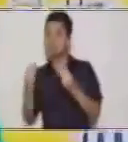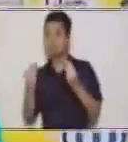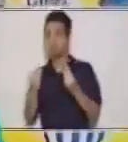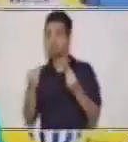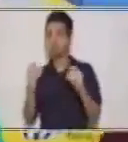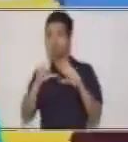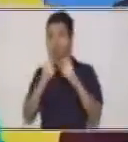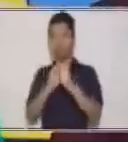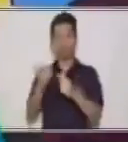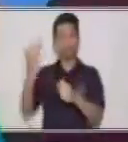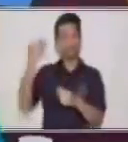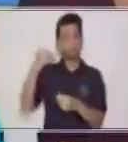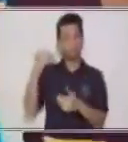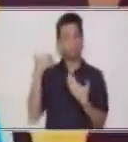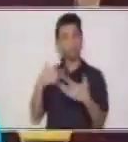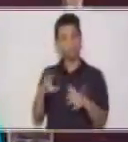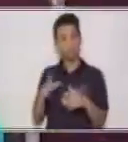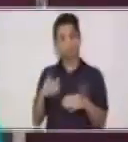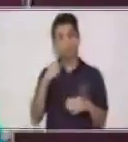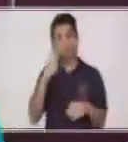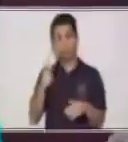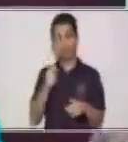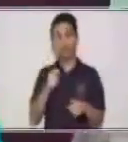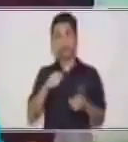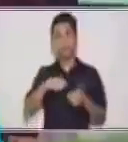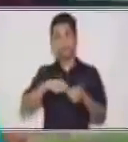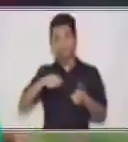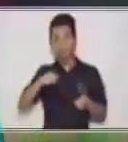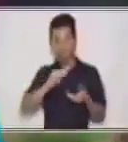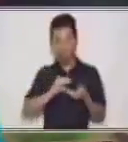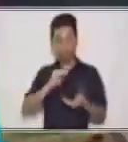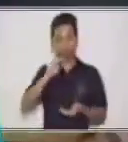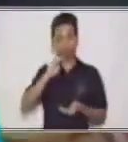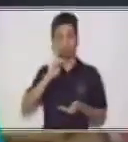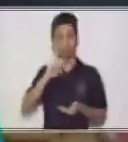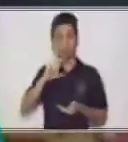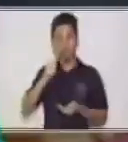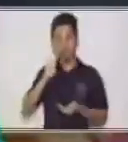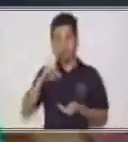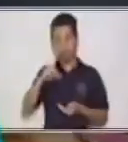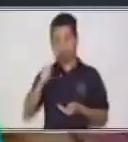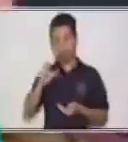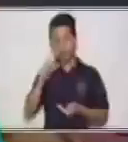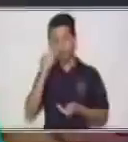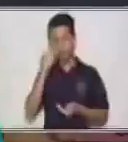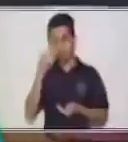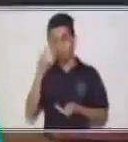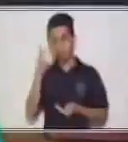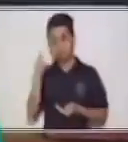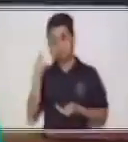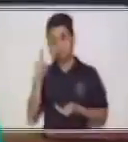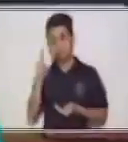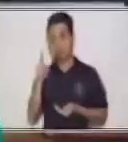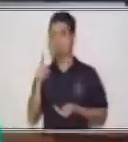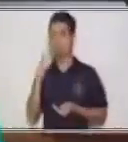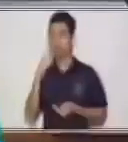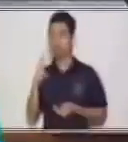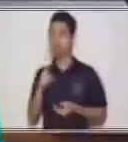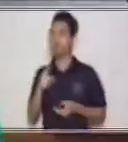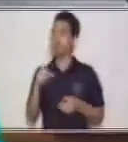hemos trabajado sobre las medidas de capacidad. Entonces vamos a recordar algunas cosas y vamos a ver otras